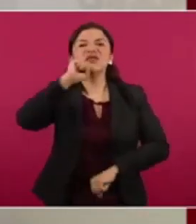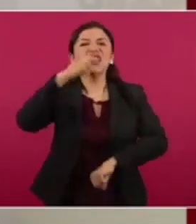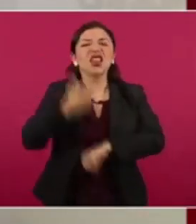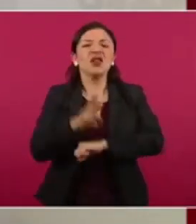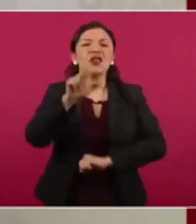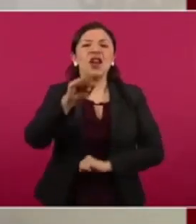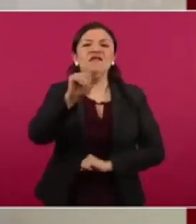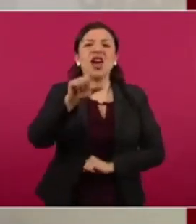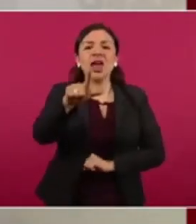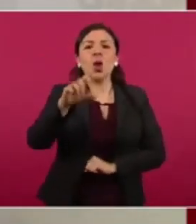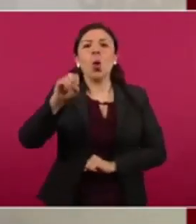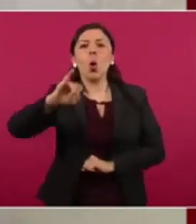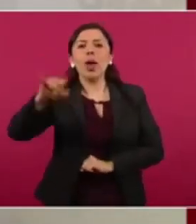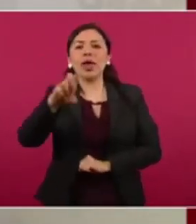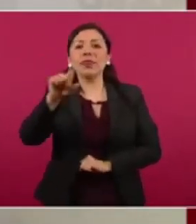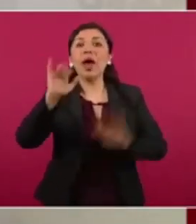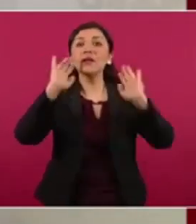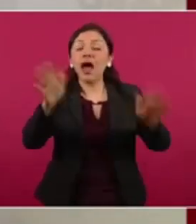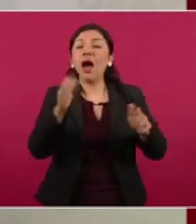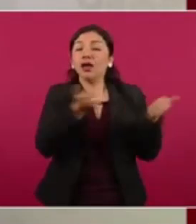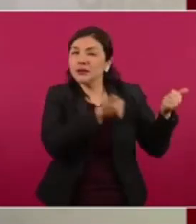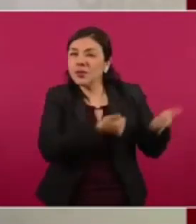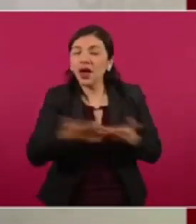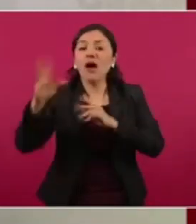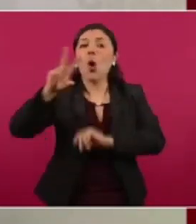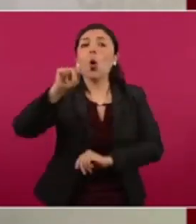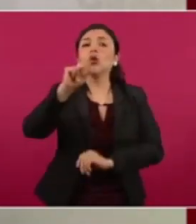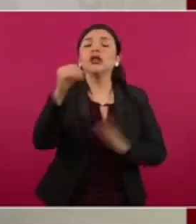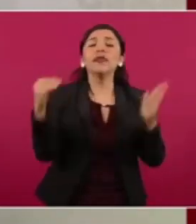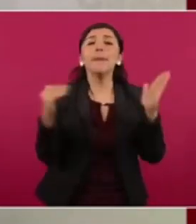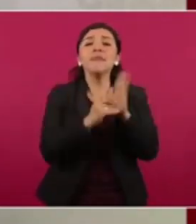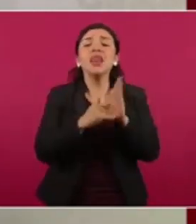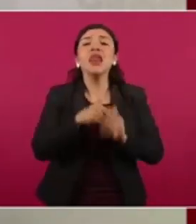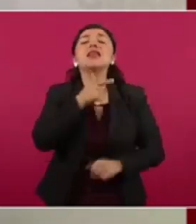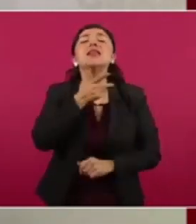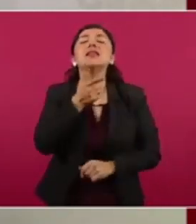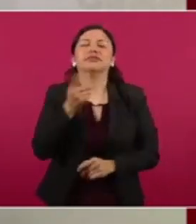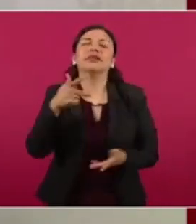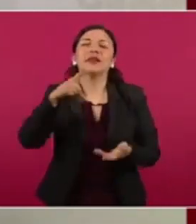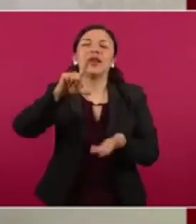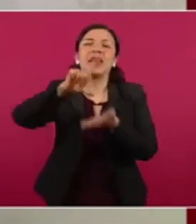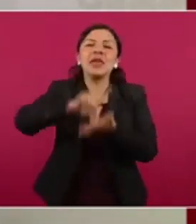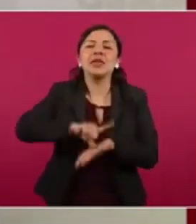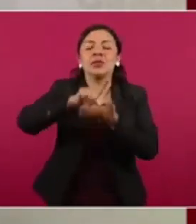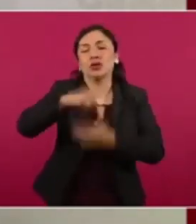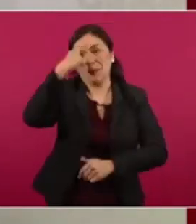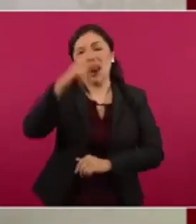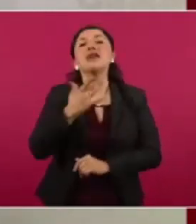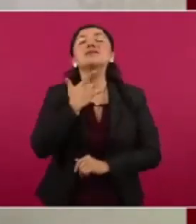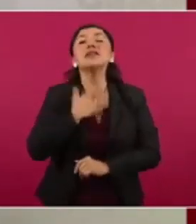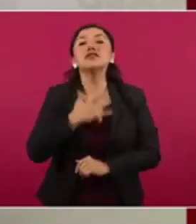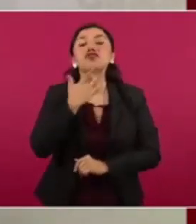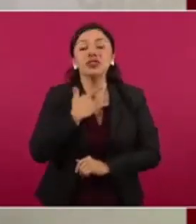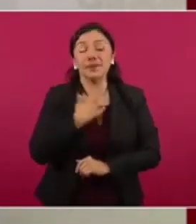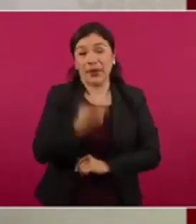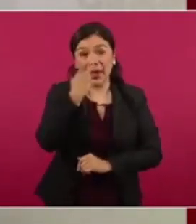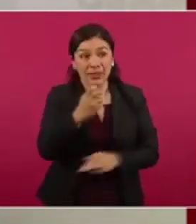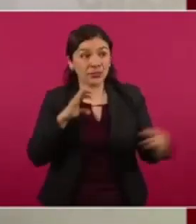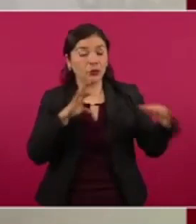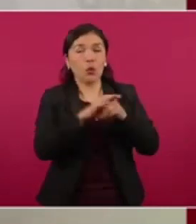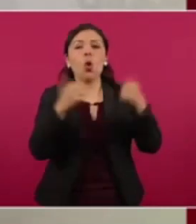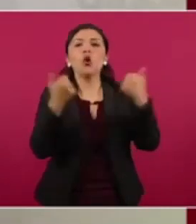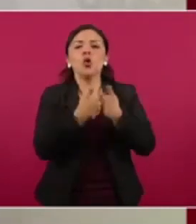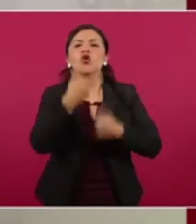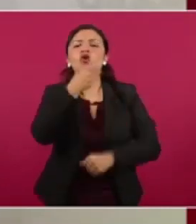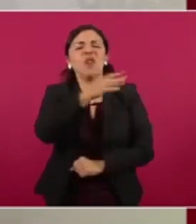Ojeda, que ya llegaron los 80 mil litros de combustible, y en coordinación el fin de semana con el general